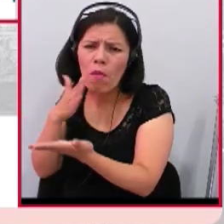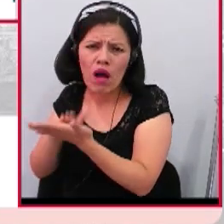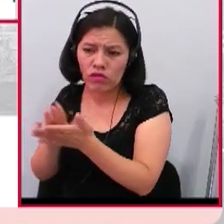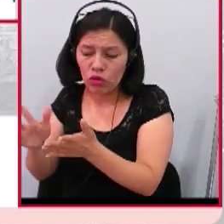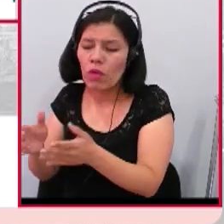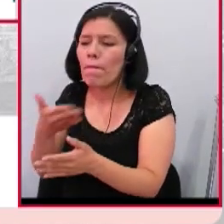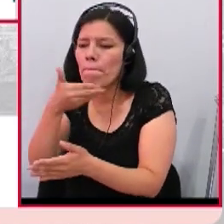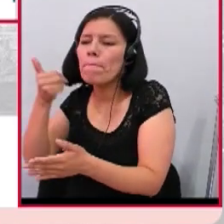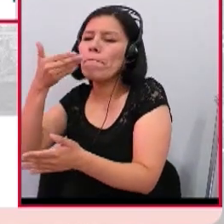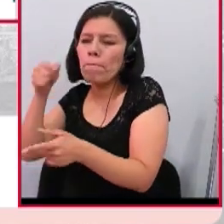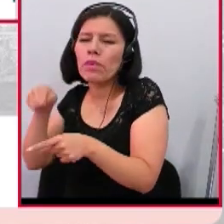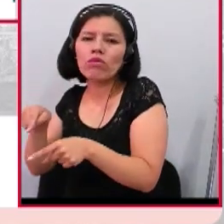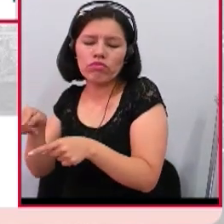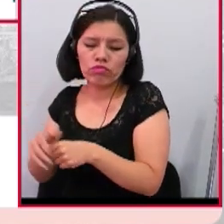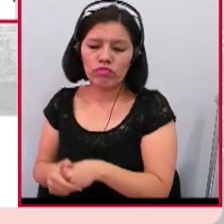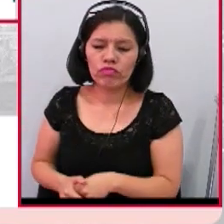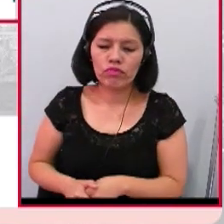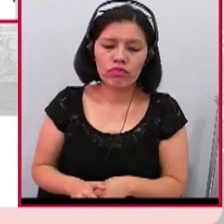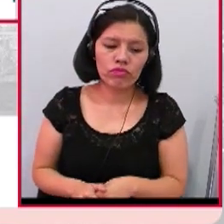mejorarlos. ¿Ok?